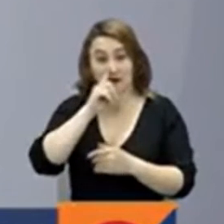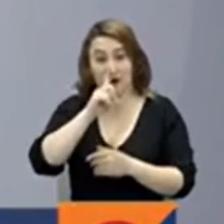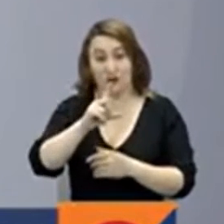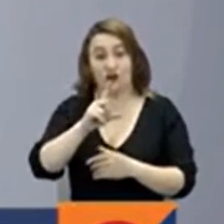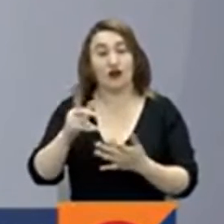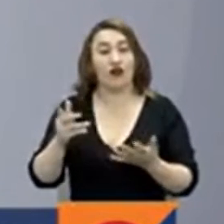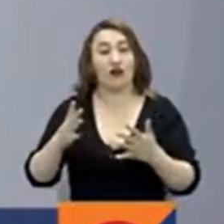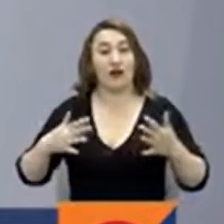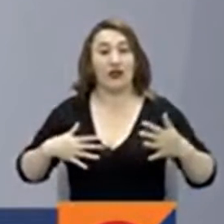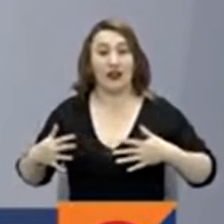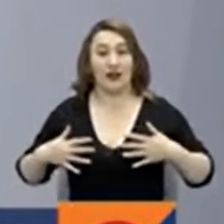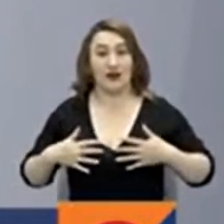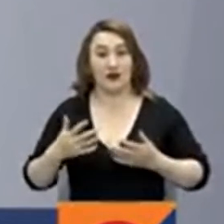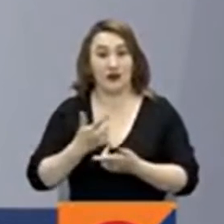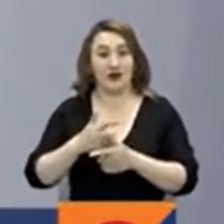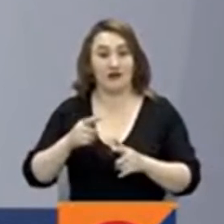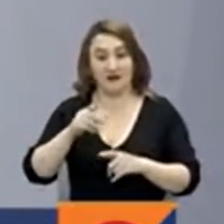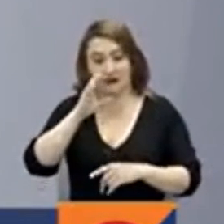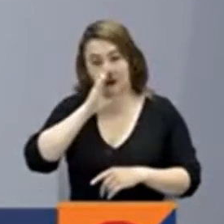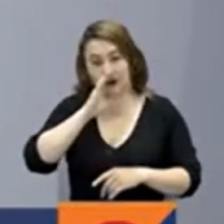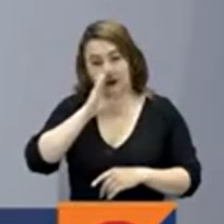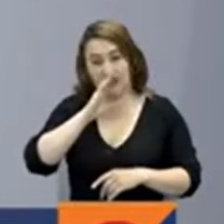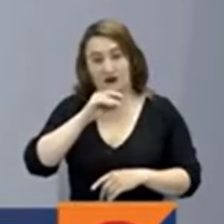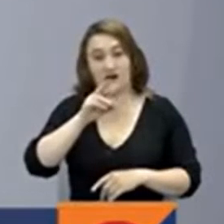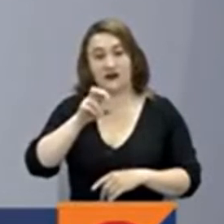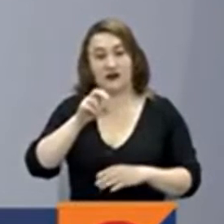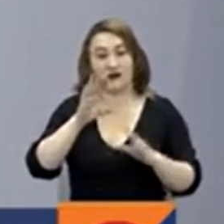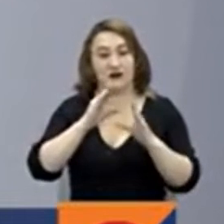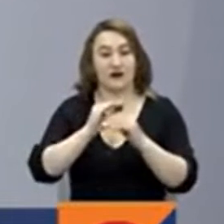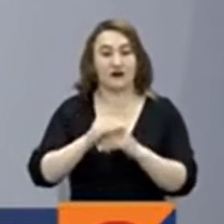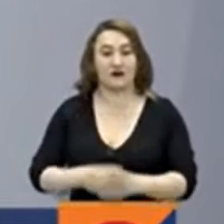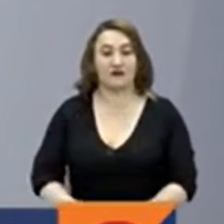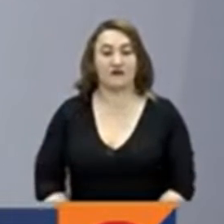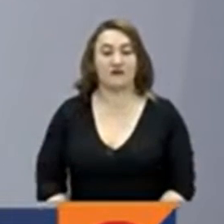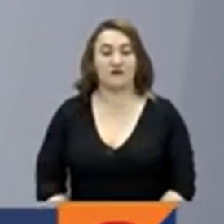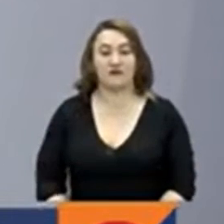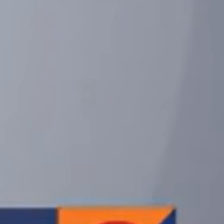el Teatro Libre de Chapinero a partir de las 7 de la noche.